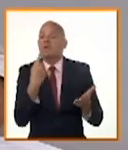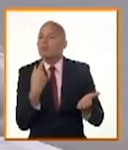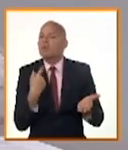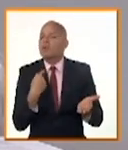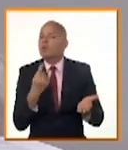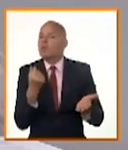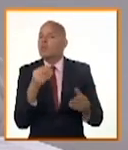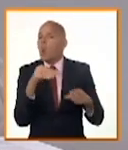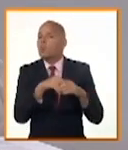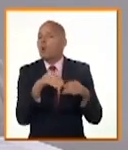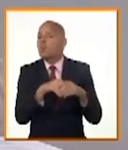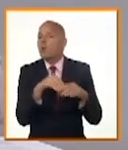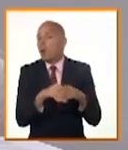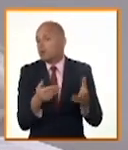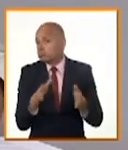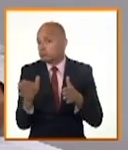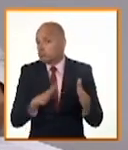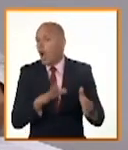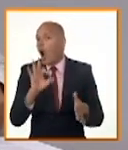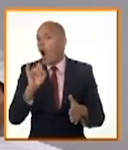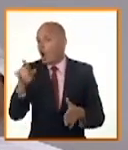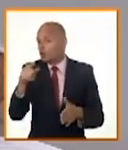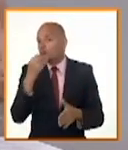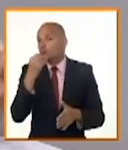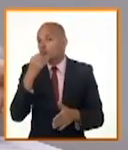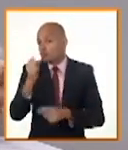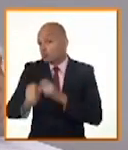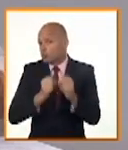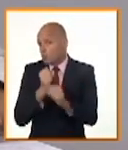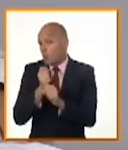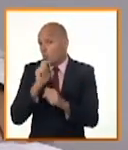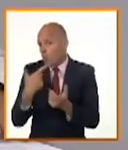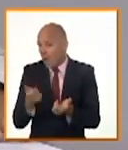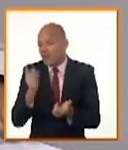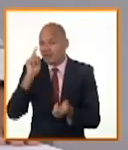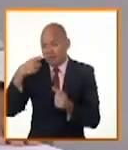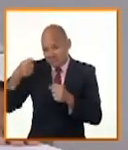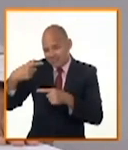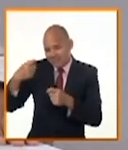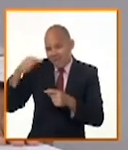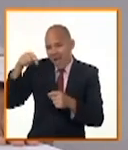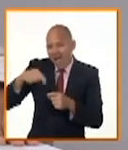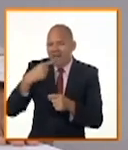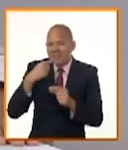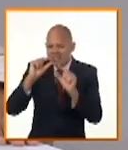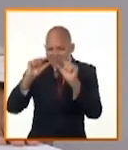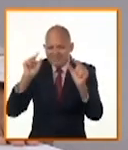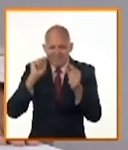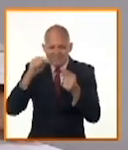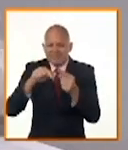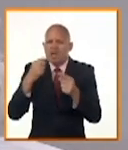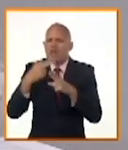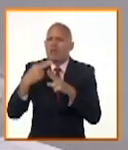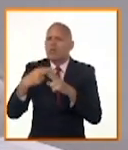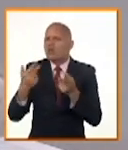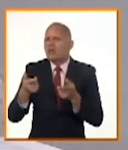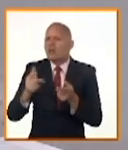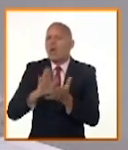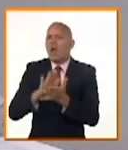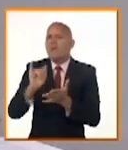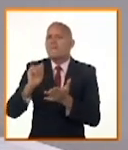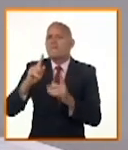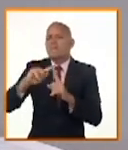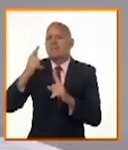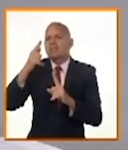de transfer móvil en este caso mi transfer que también tiene sus posibilidades y con lo que también puede ser parte de esta actividad en los pagos electrónicos